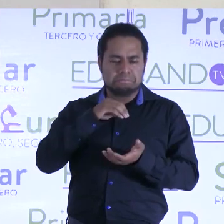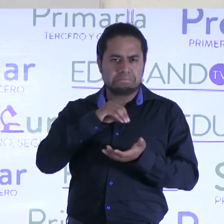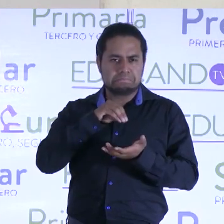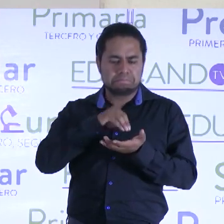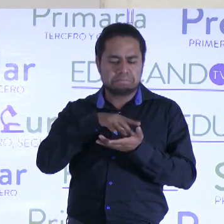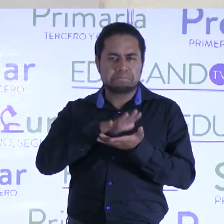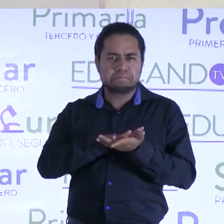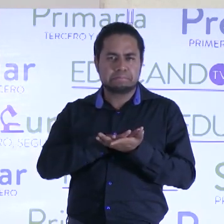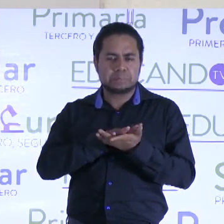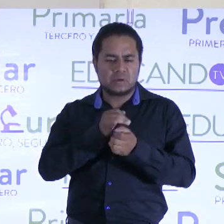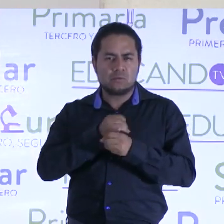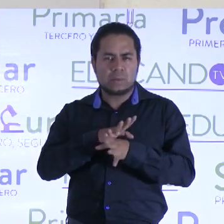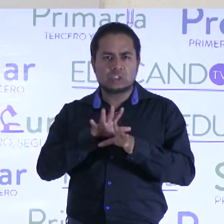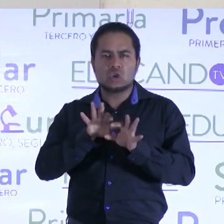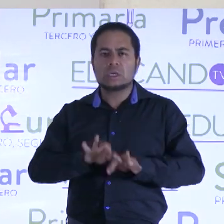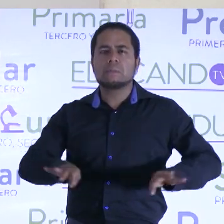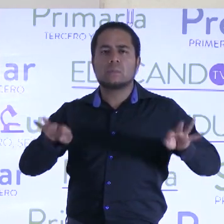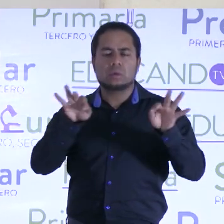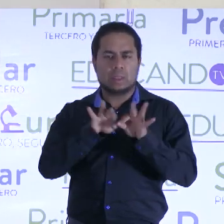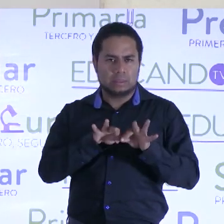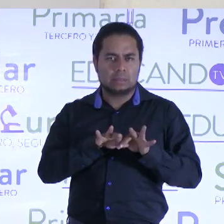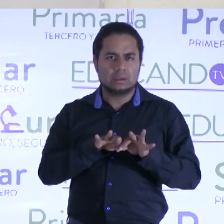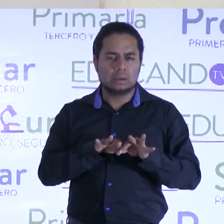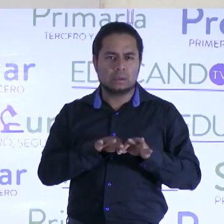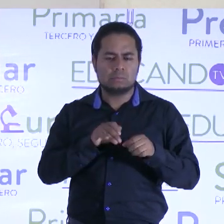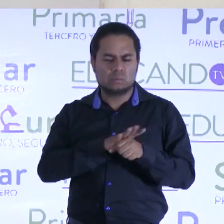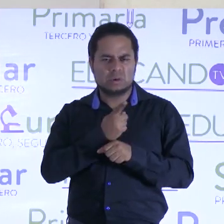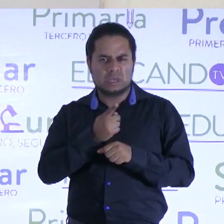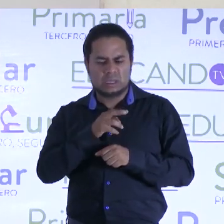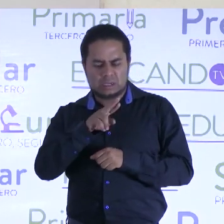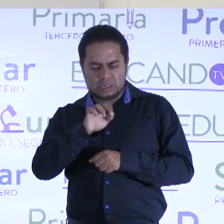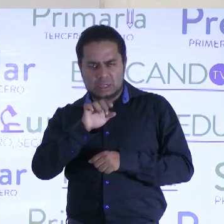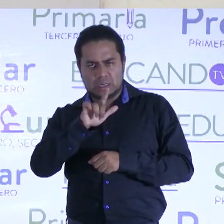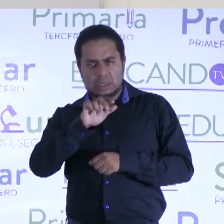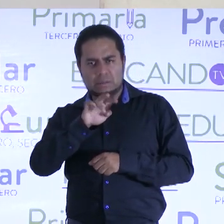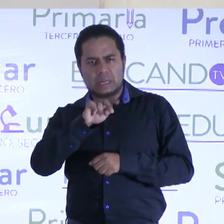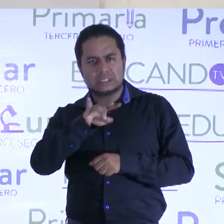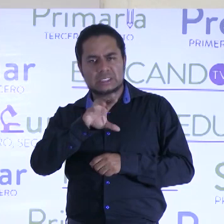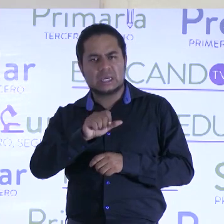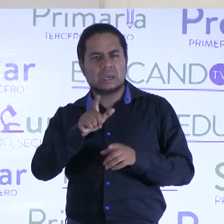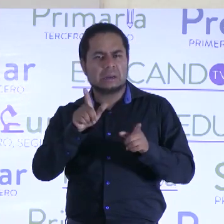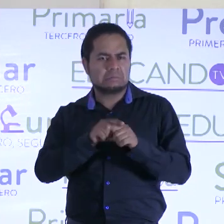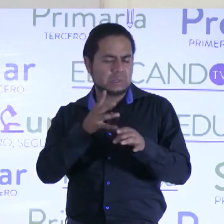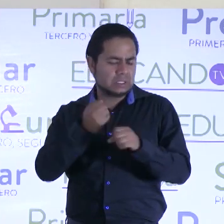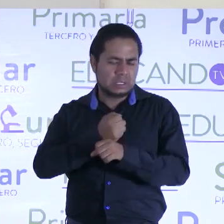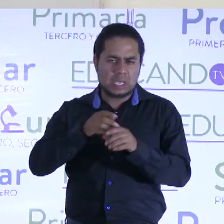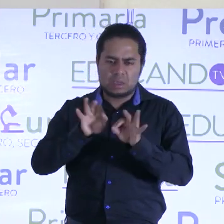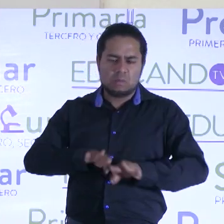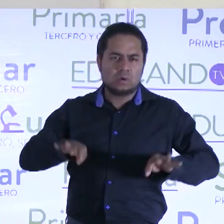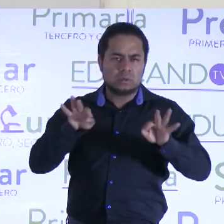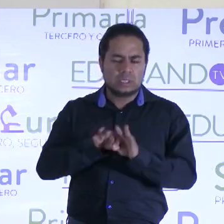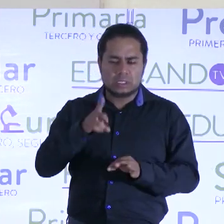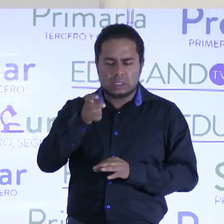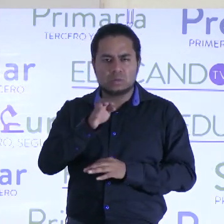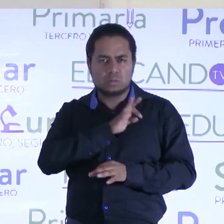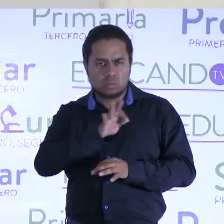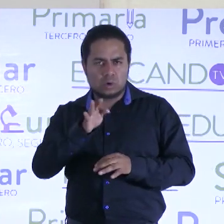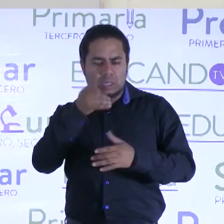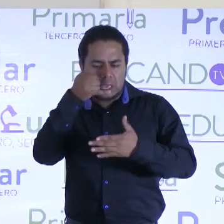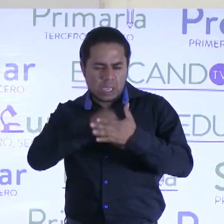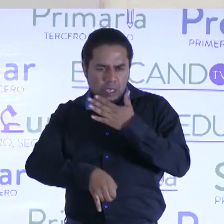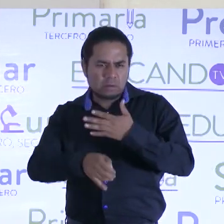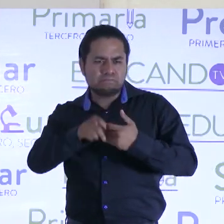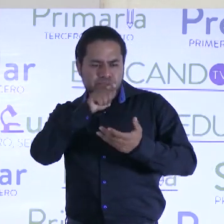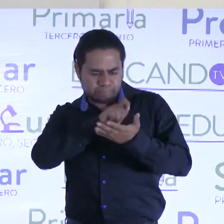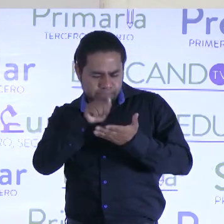aporte cosas o datos importantes. ¿Por qué la relevancia nos va a